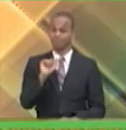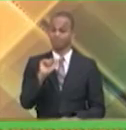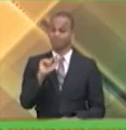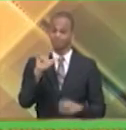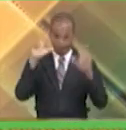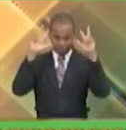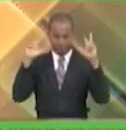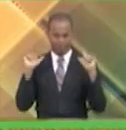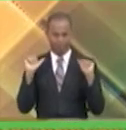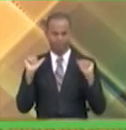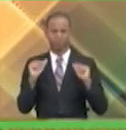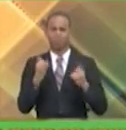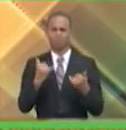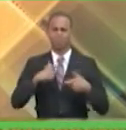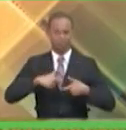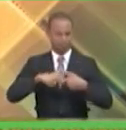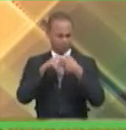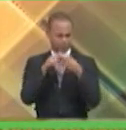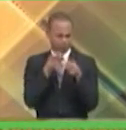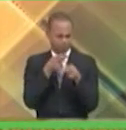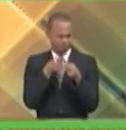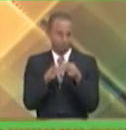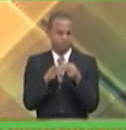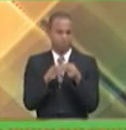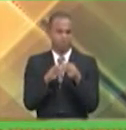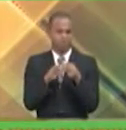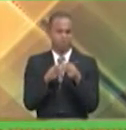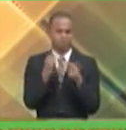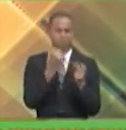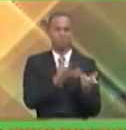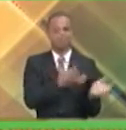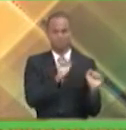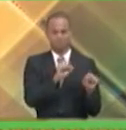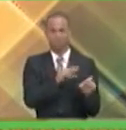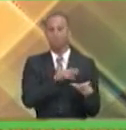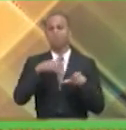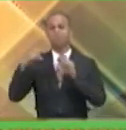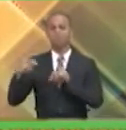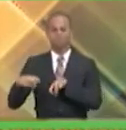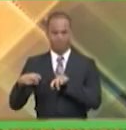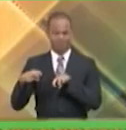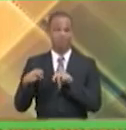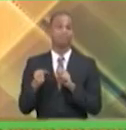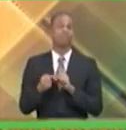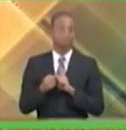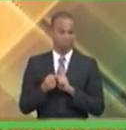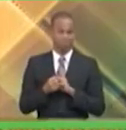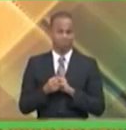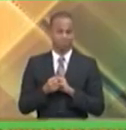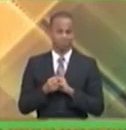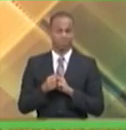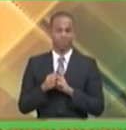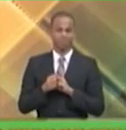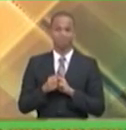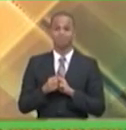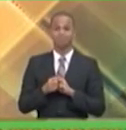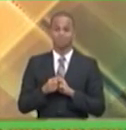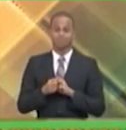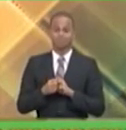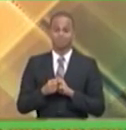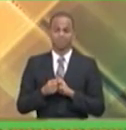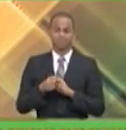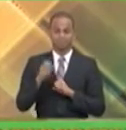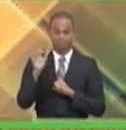a tomarnos una brevísima pausa para darle ingreso a esta tarima a